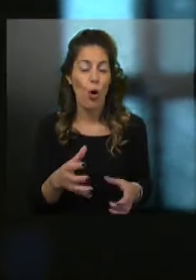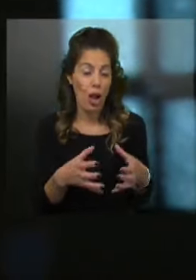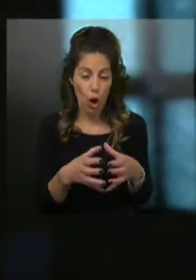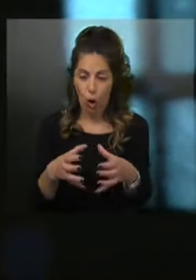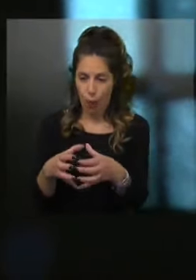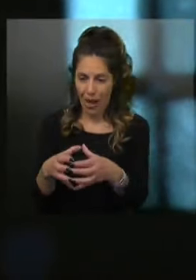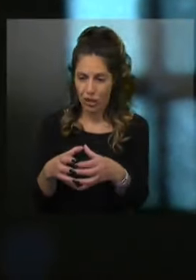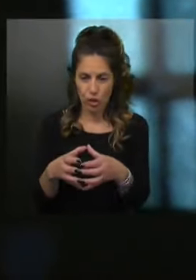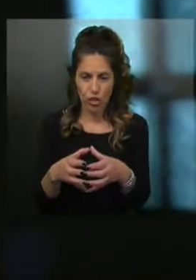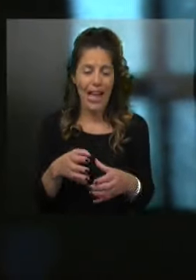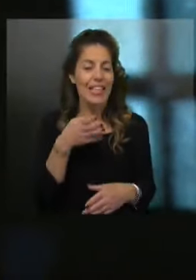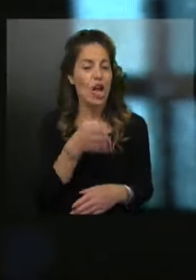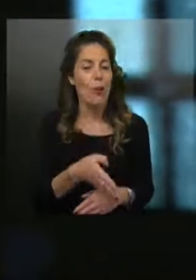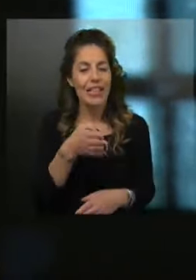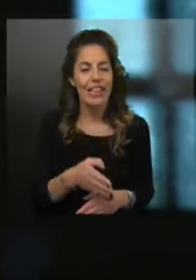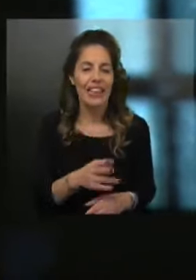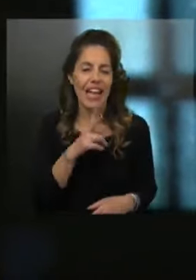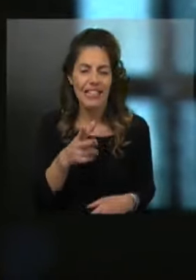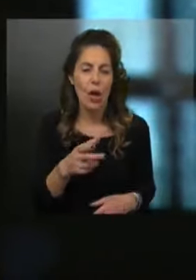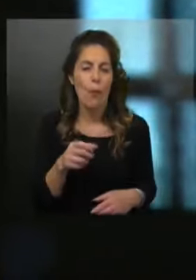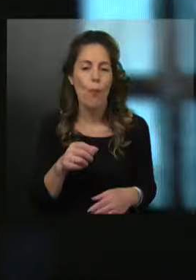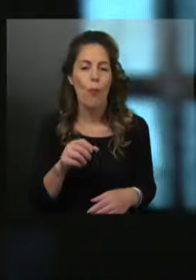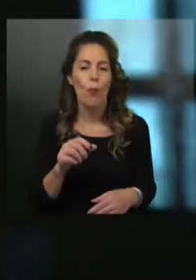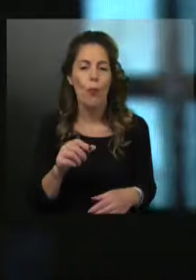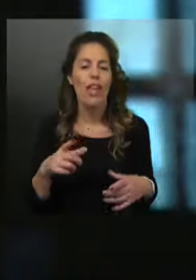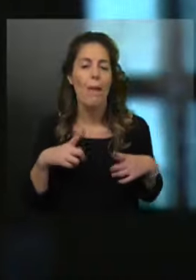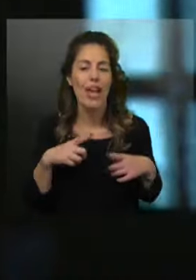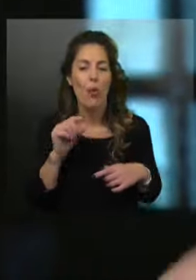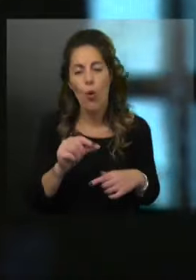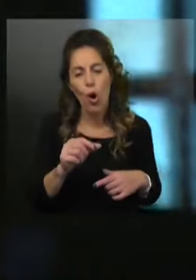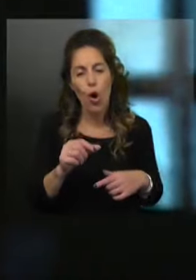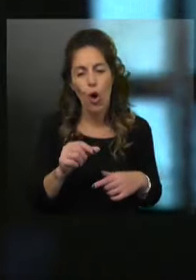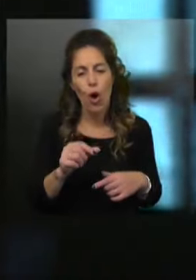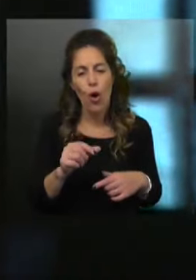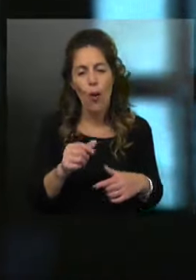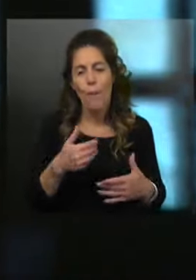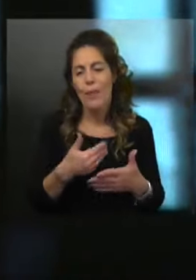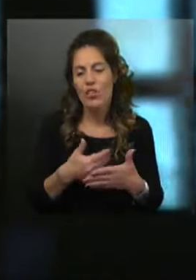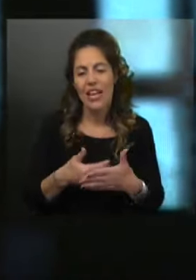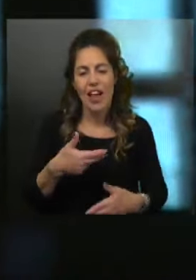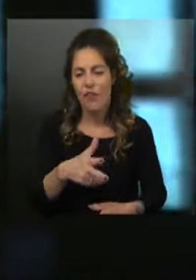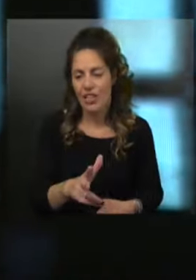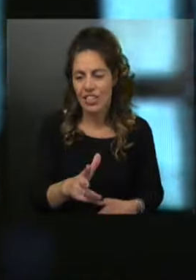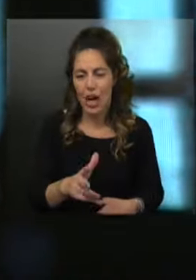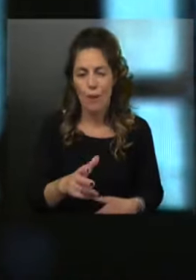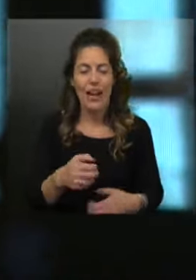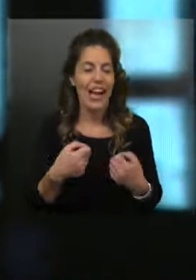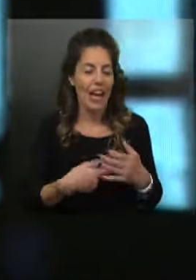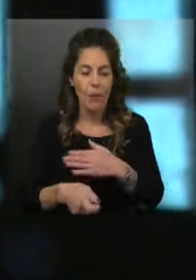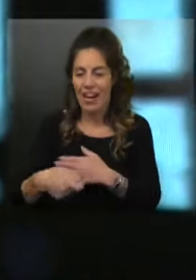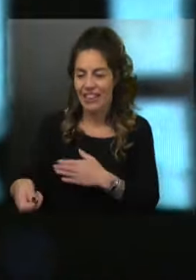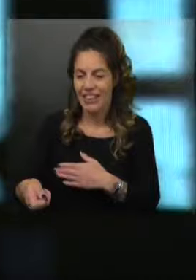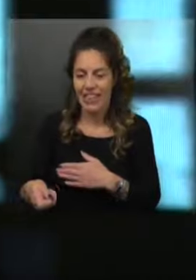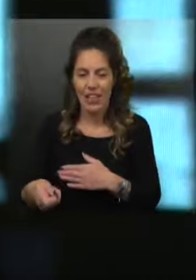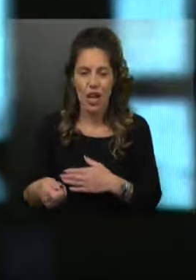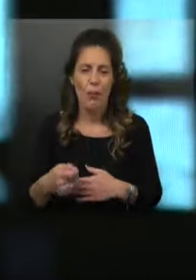y y a los militantes de decir voy a esperar un poco más sobre la fecha por ejemplo el reparto de listas voy a esperar a 15 días antes porque si la gente un mes